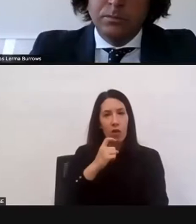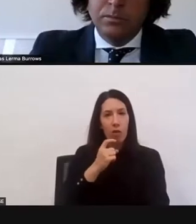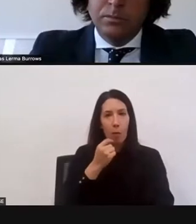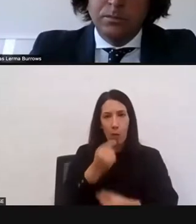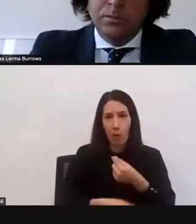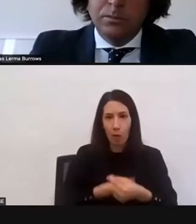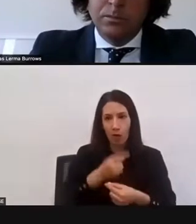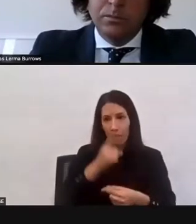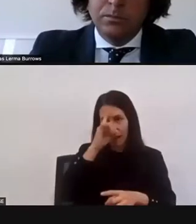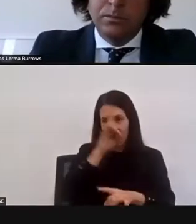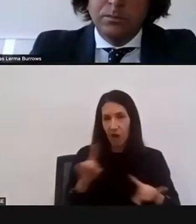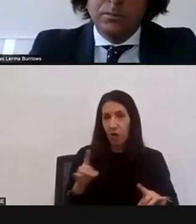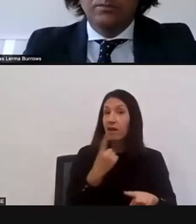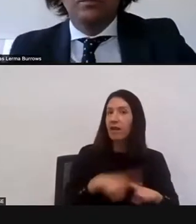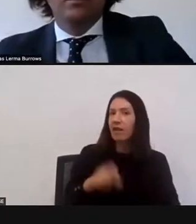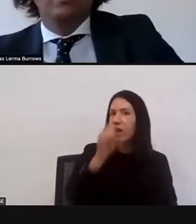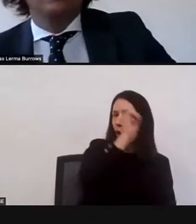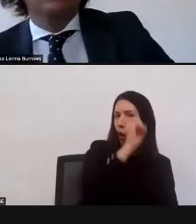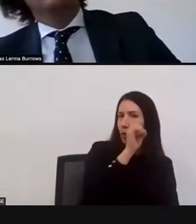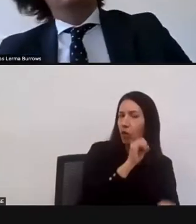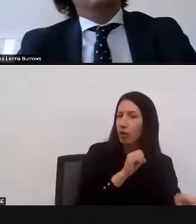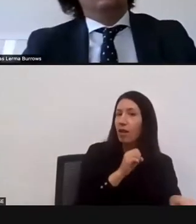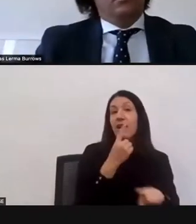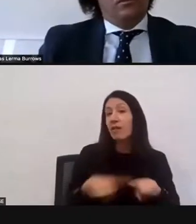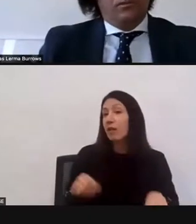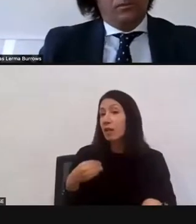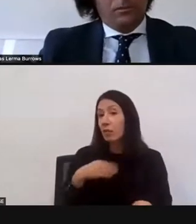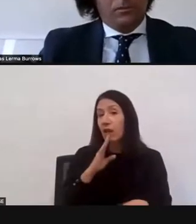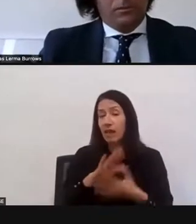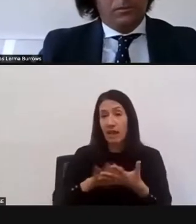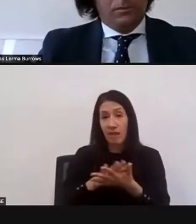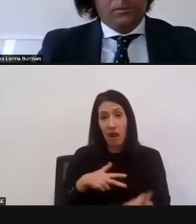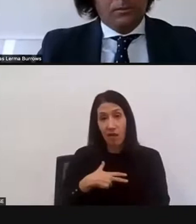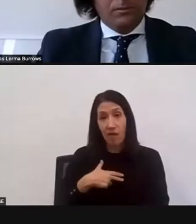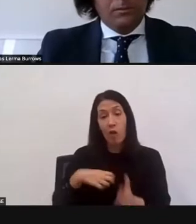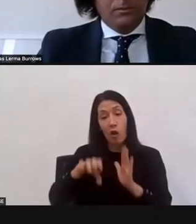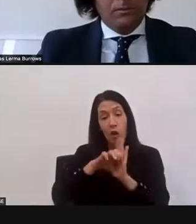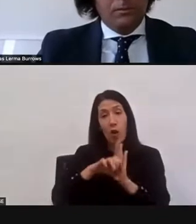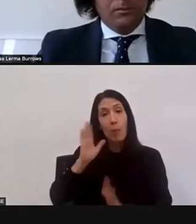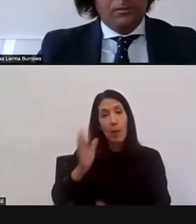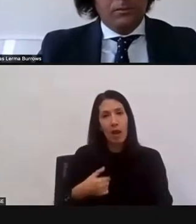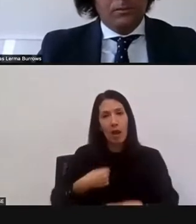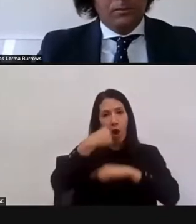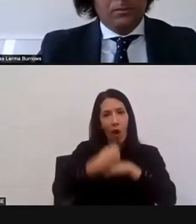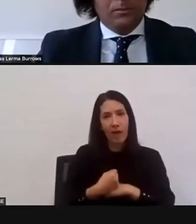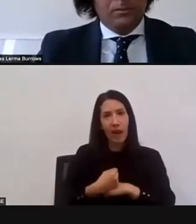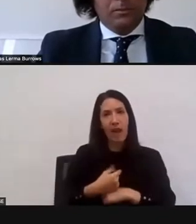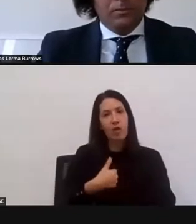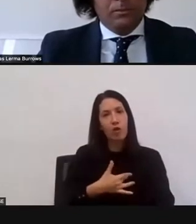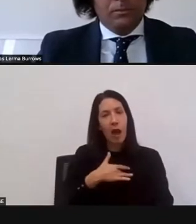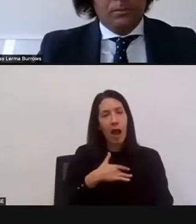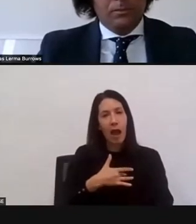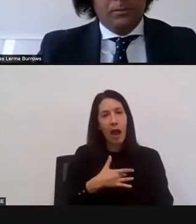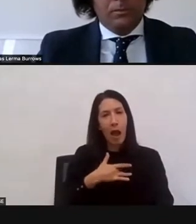decir, una cosa es la opinión, otra cosa es, como decía Nicolás, que el Código Penal no nos obliga a amar ni a querer a nuestro jefe